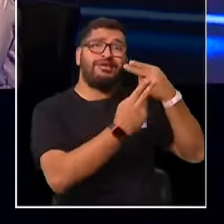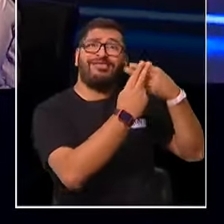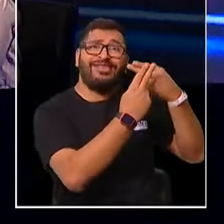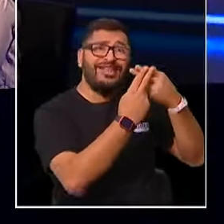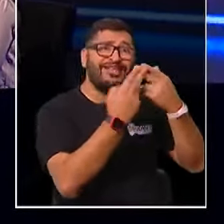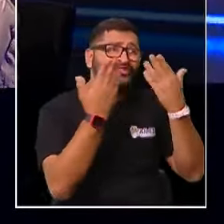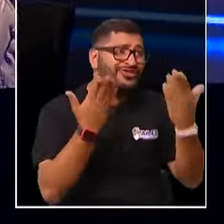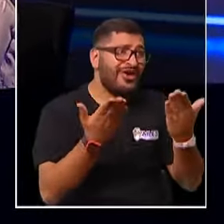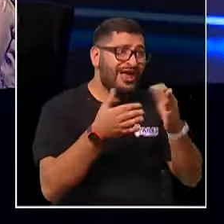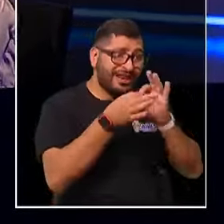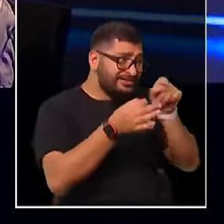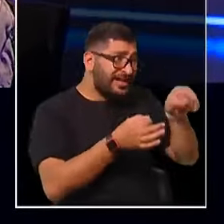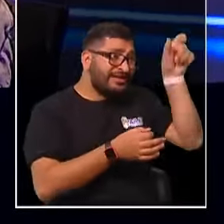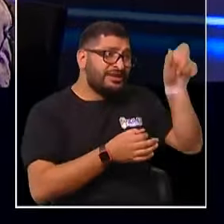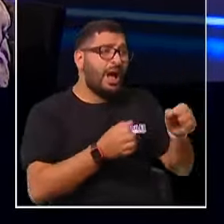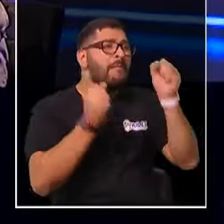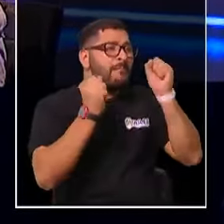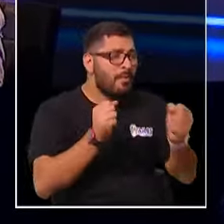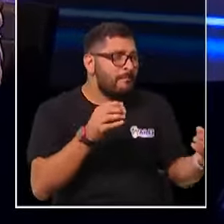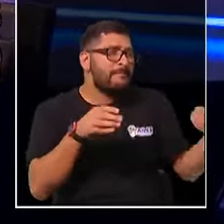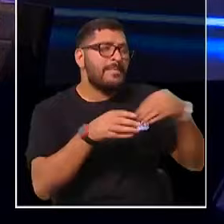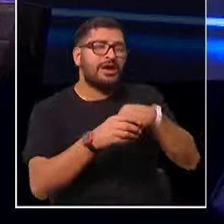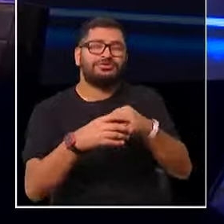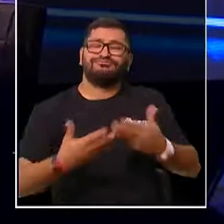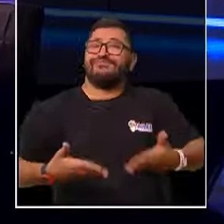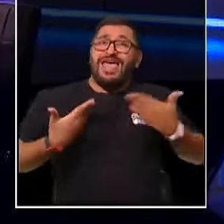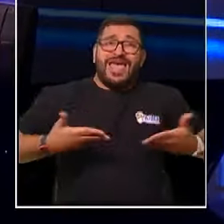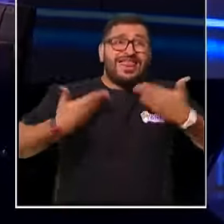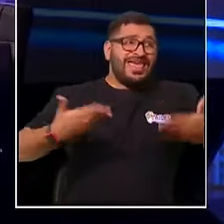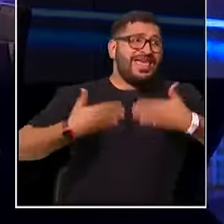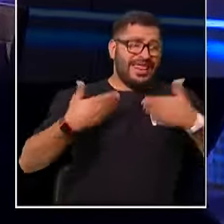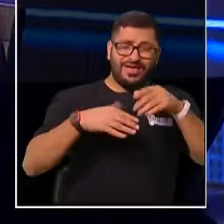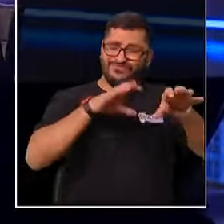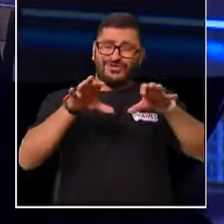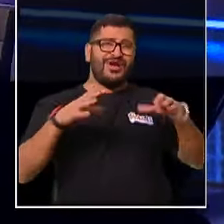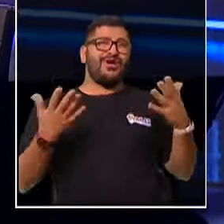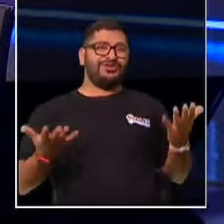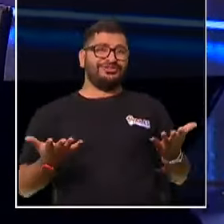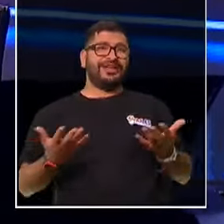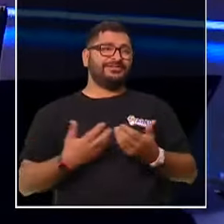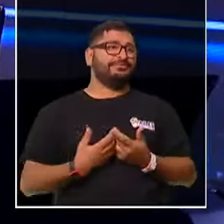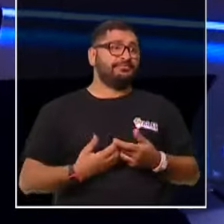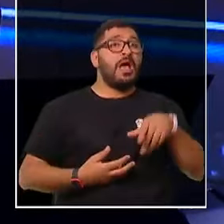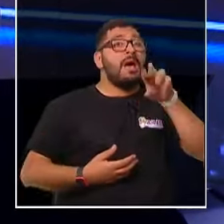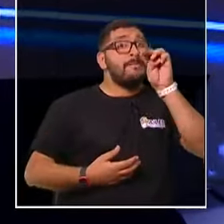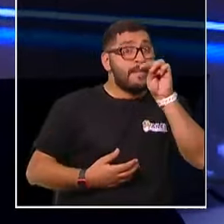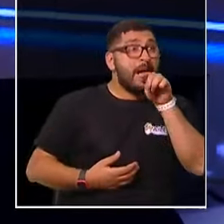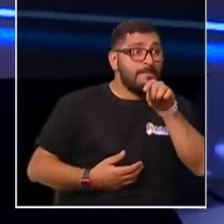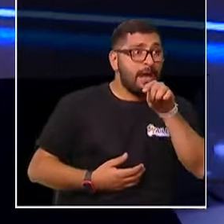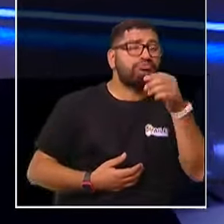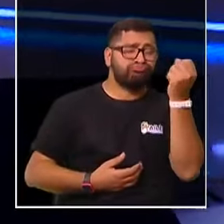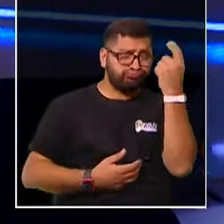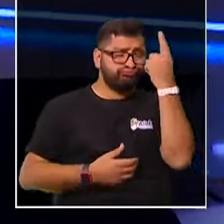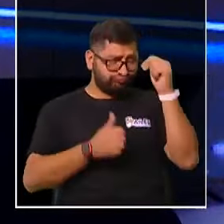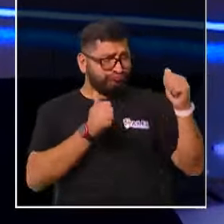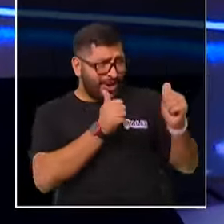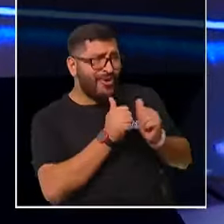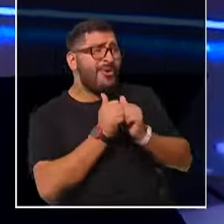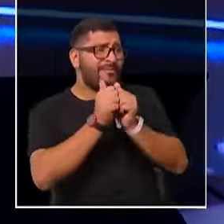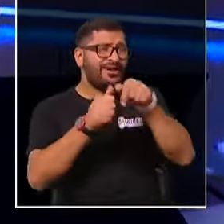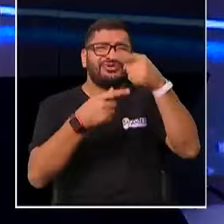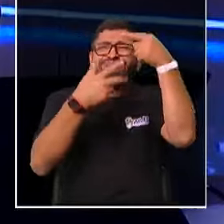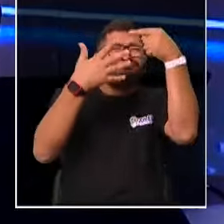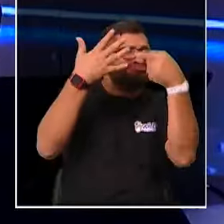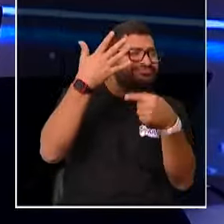que le pone mucha energía a sus cosas. La mamá debe explicar porque la habrá acompañado muchas veces a la Teletón y ha visto usted el desarrollo,